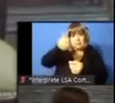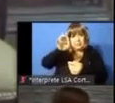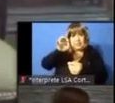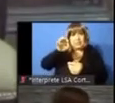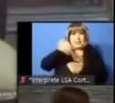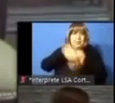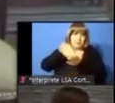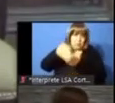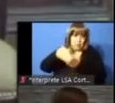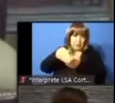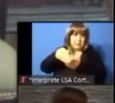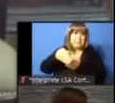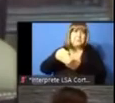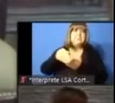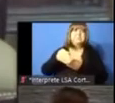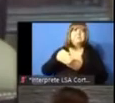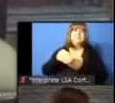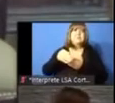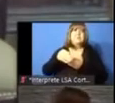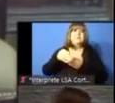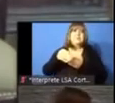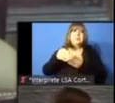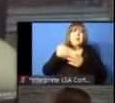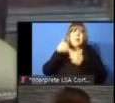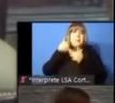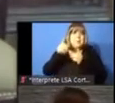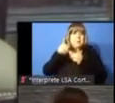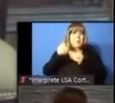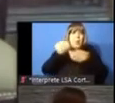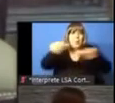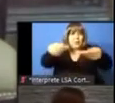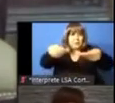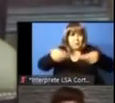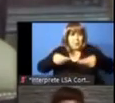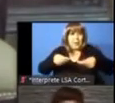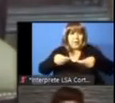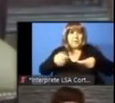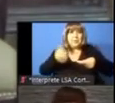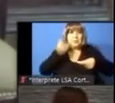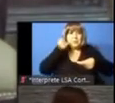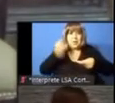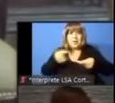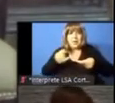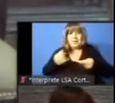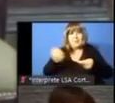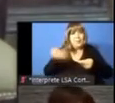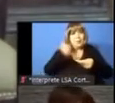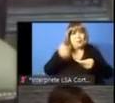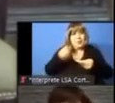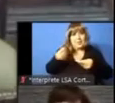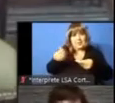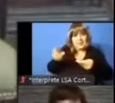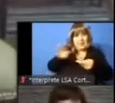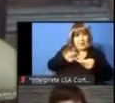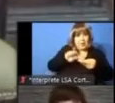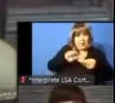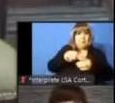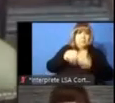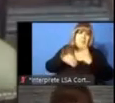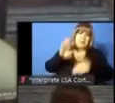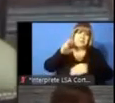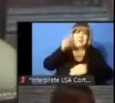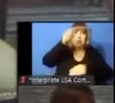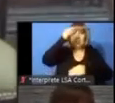dólares. El mismo presupuesto también tiene una partida ya importante de casi 12 mil millones de